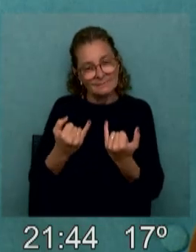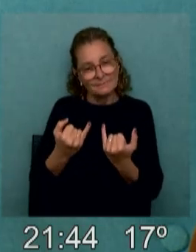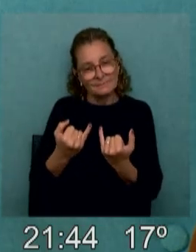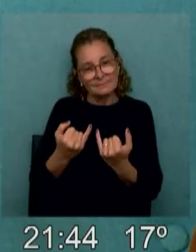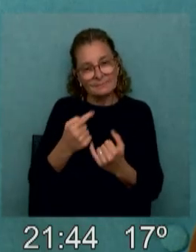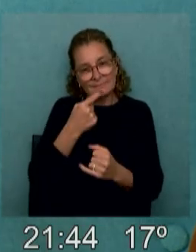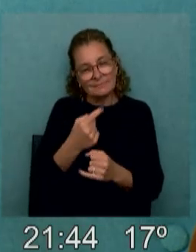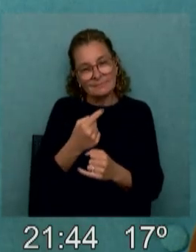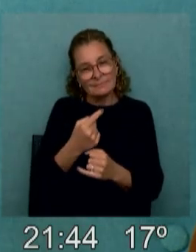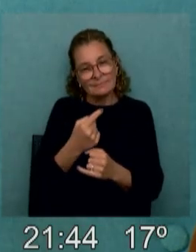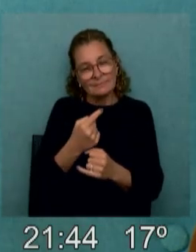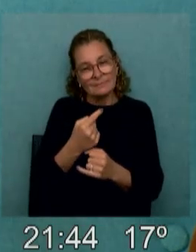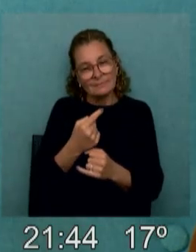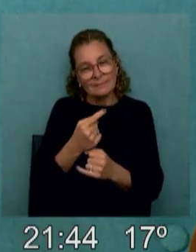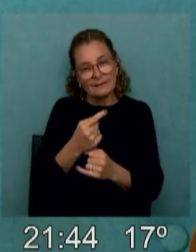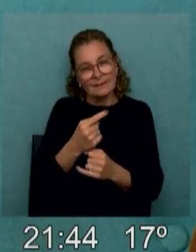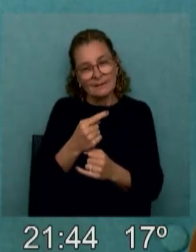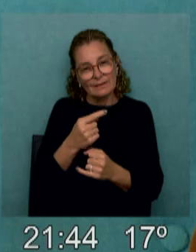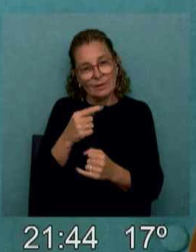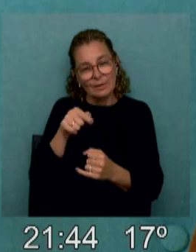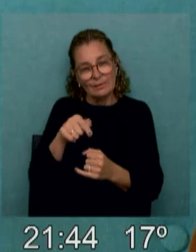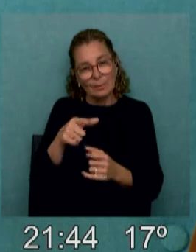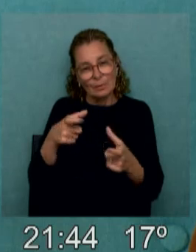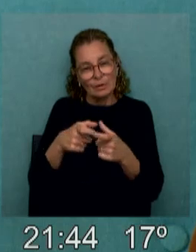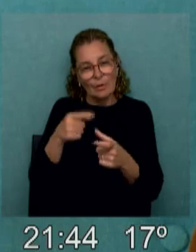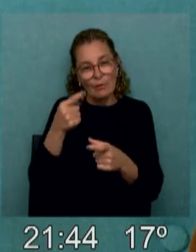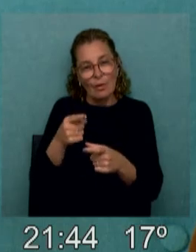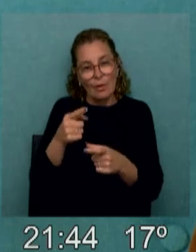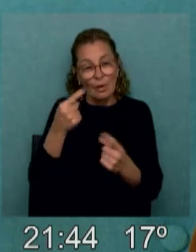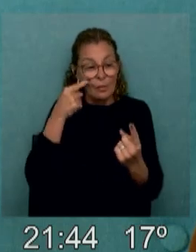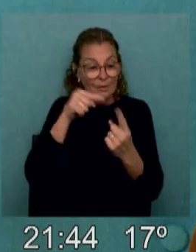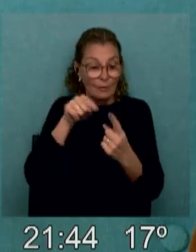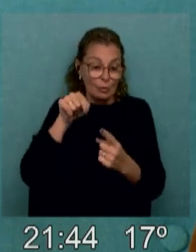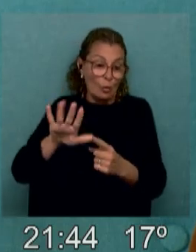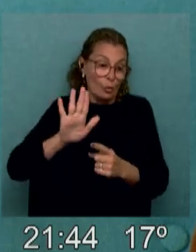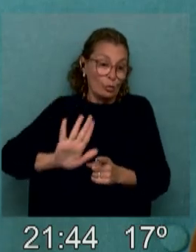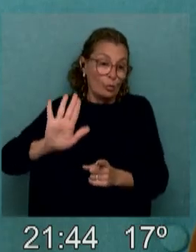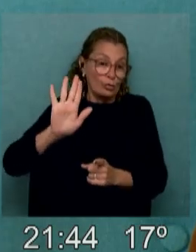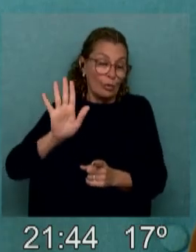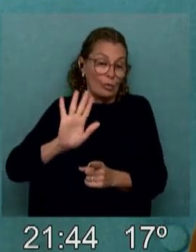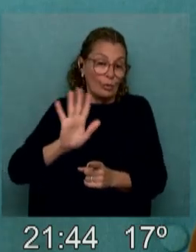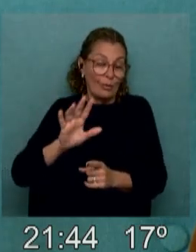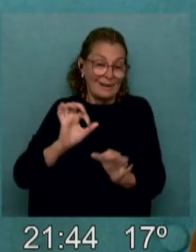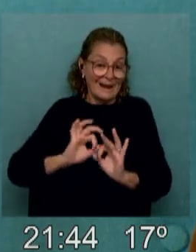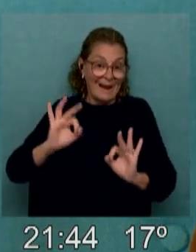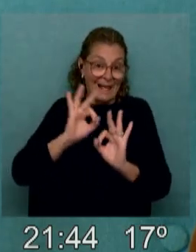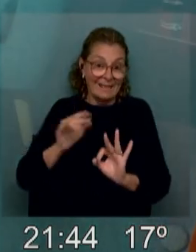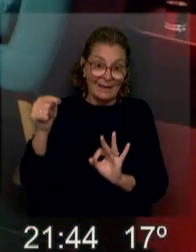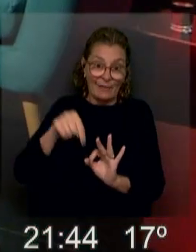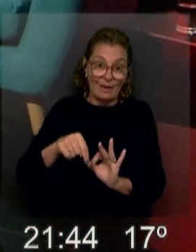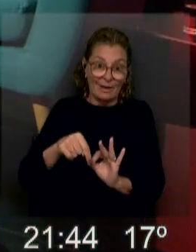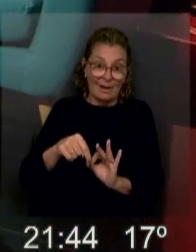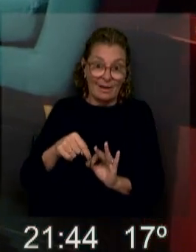decir, si no, que intentás sacar un disco vos o te pones vos la meta, ¿no? Claro, no va a haber nadie que venga